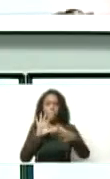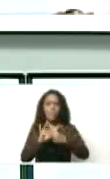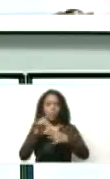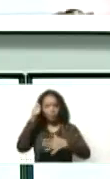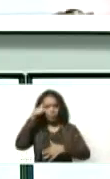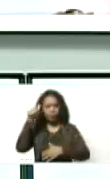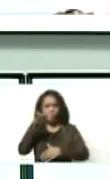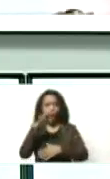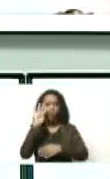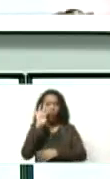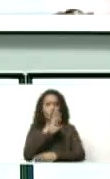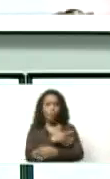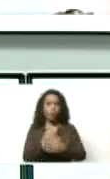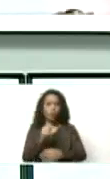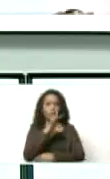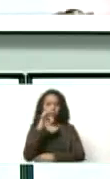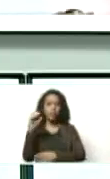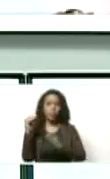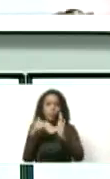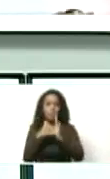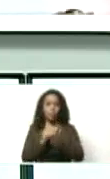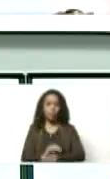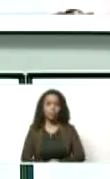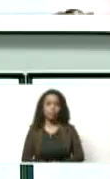comunales, 4.300.000.